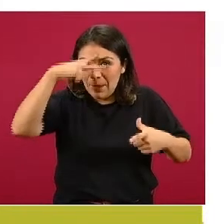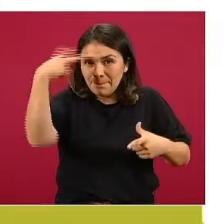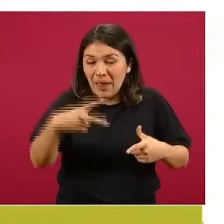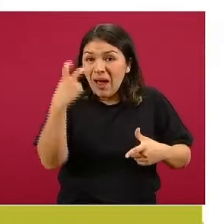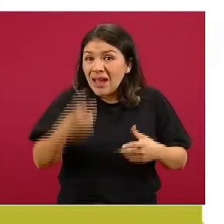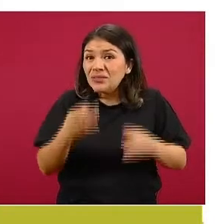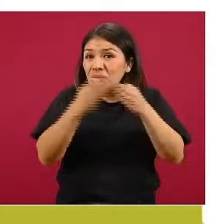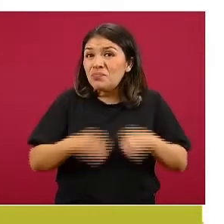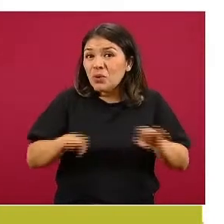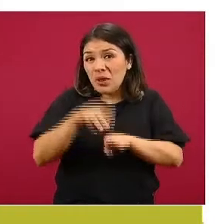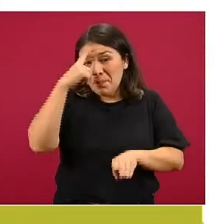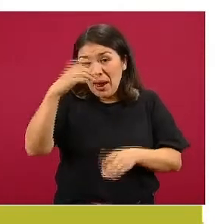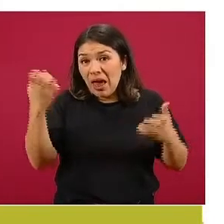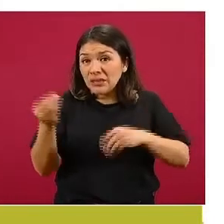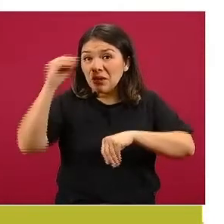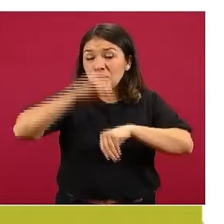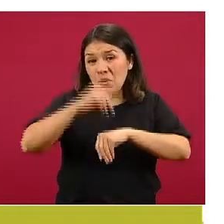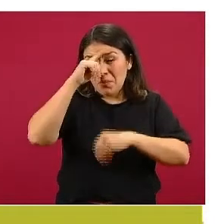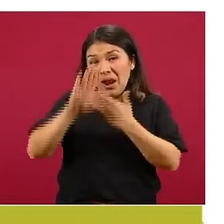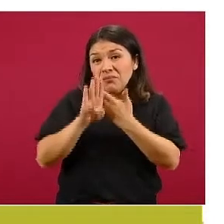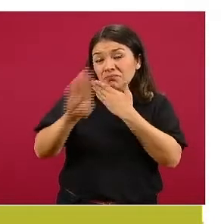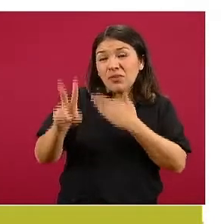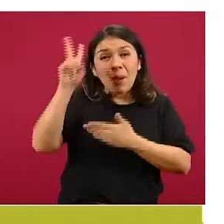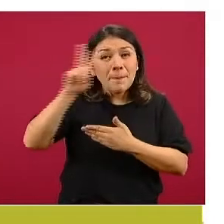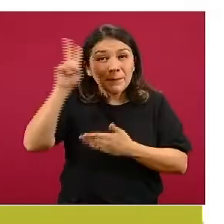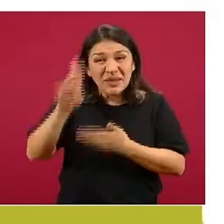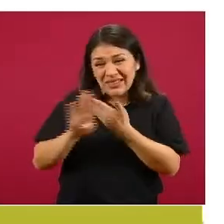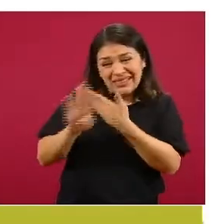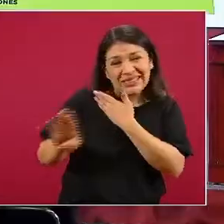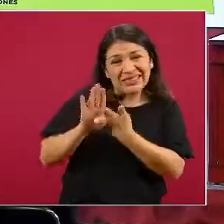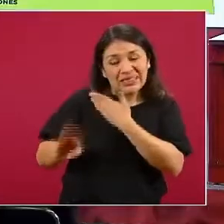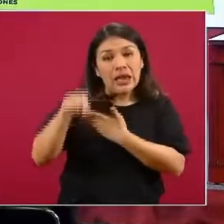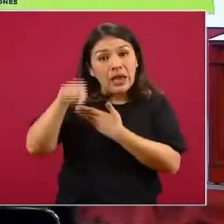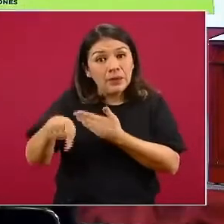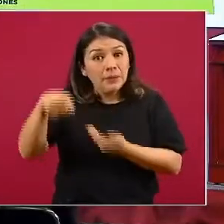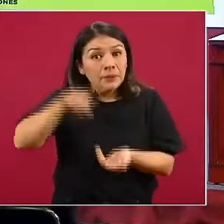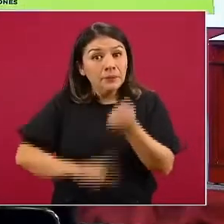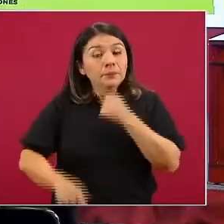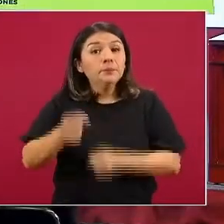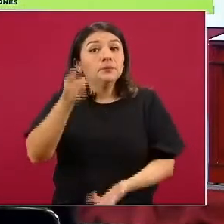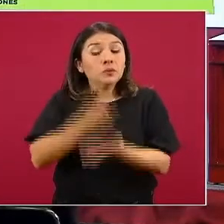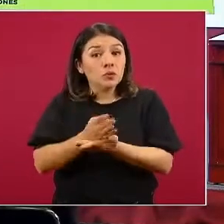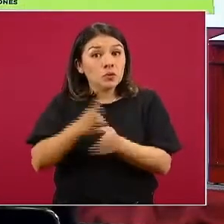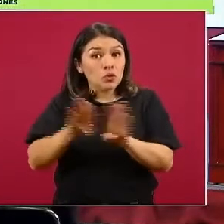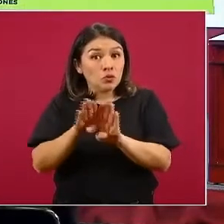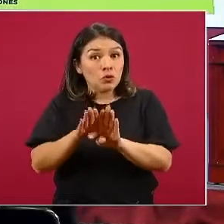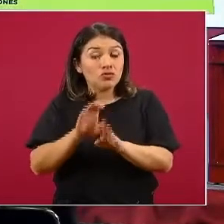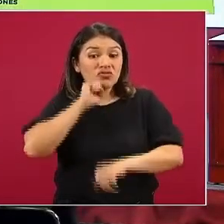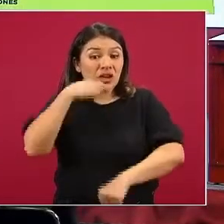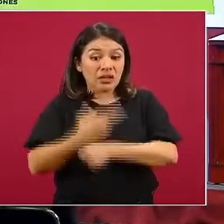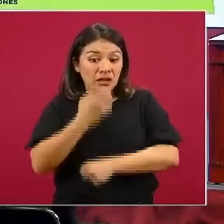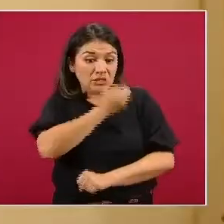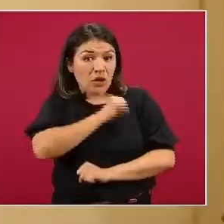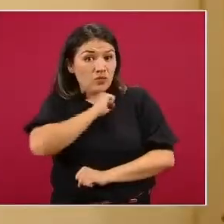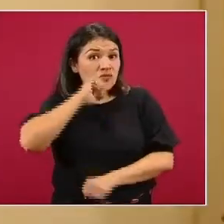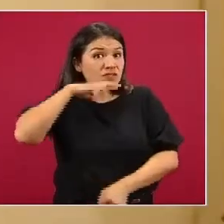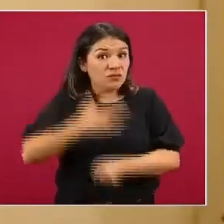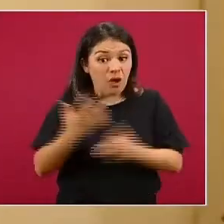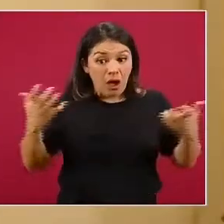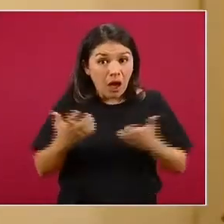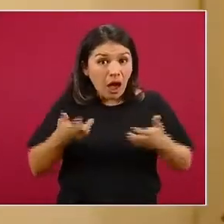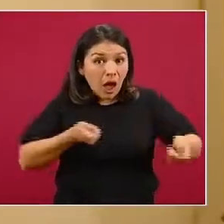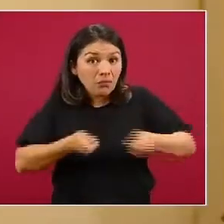cuando se formula la Estrategia Nacional para la Prevención de Adicciones, implica no un reto solamente para la Secretaría de Salud, quien es que